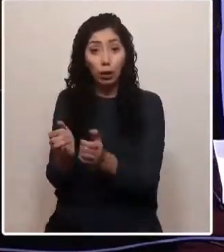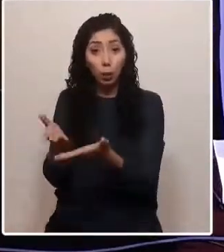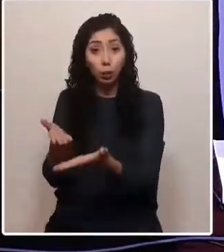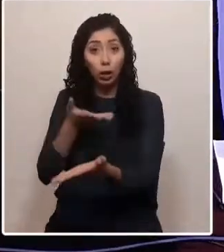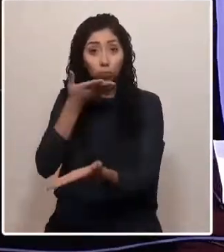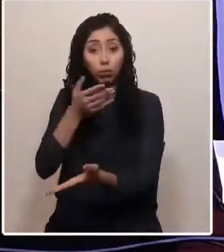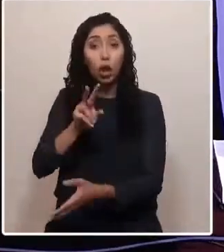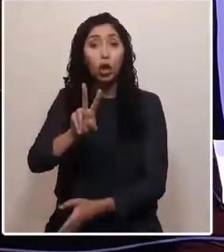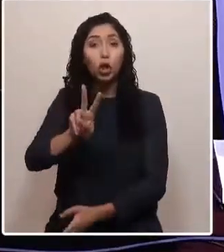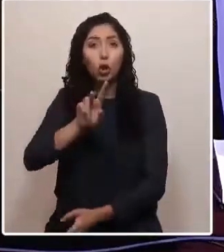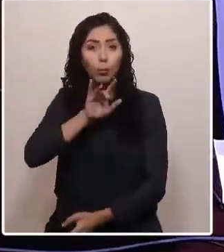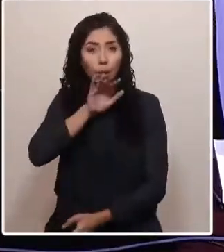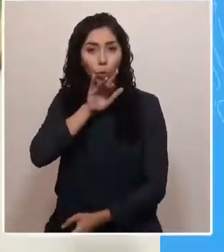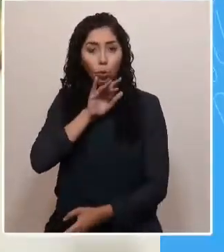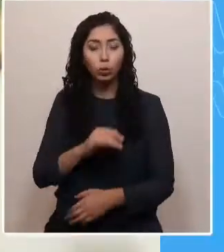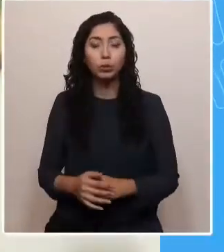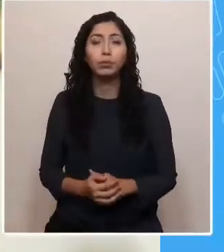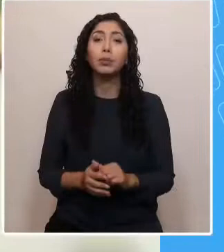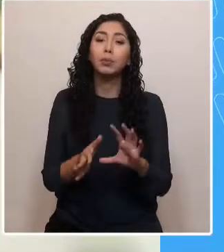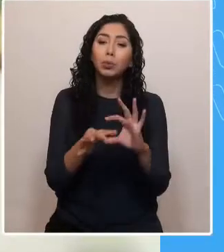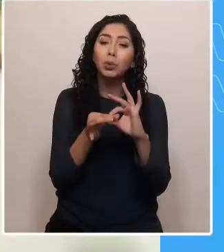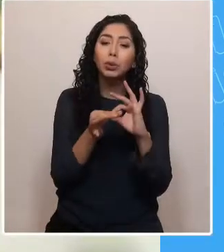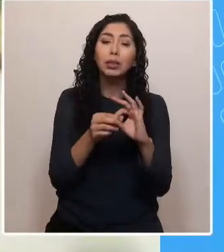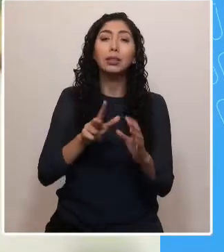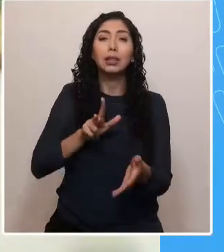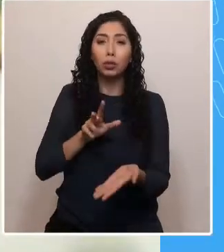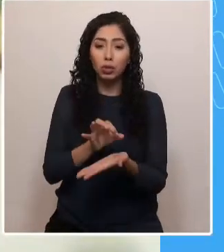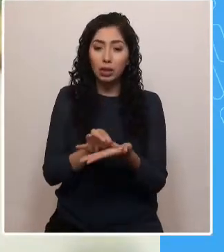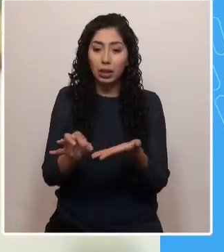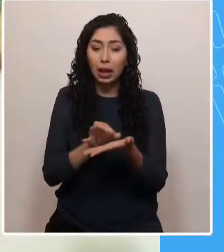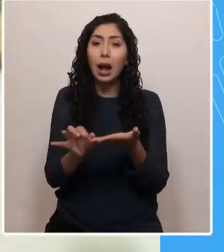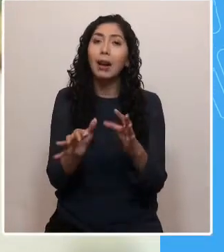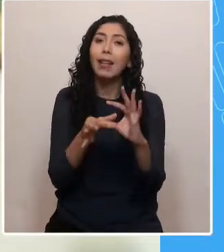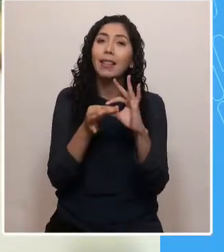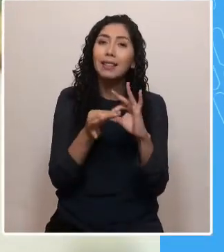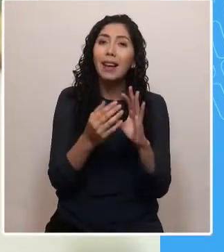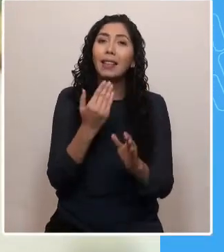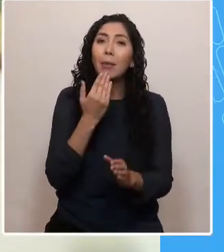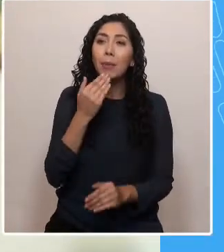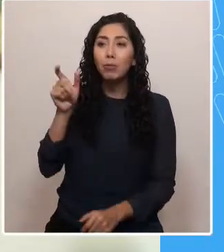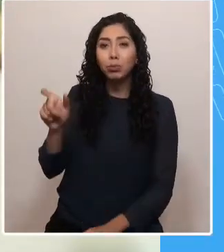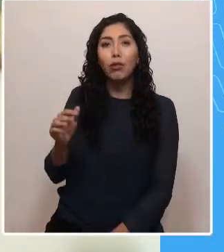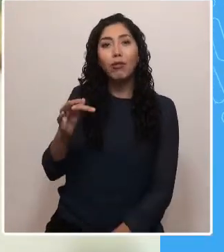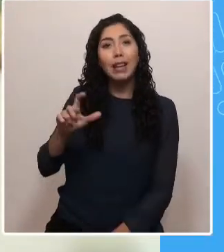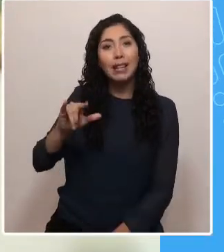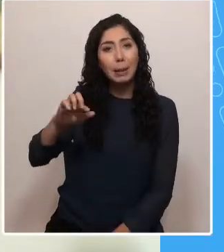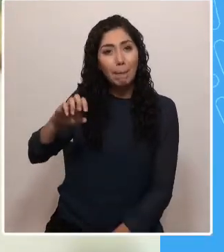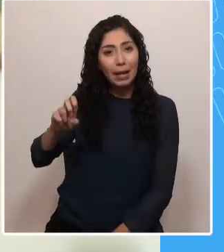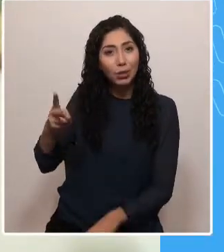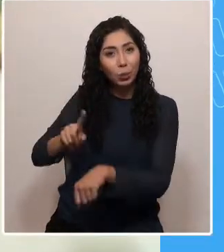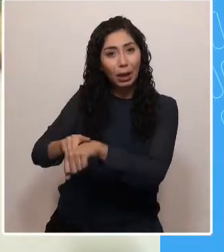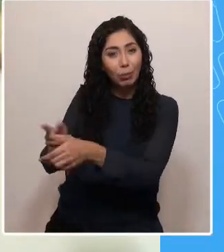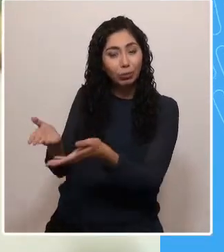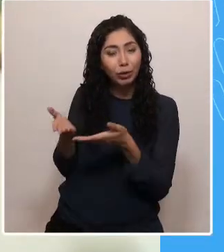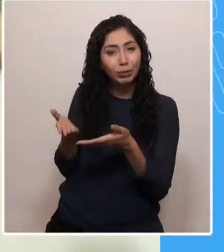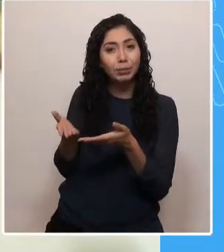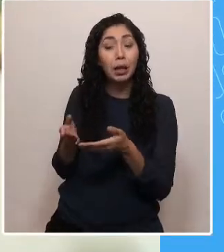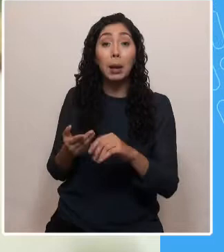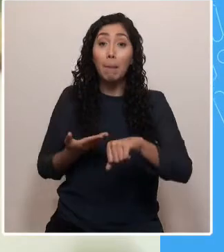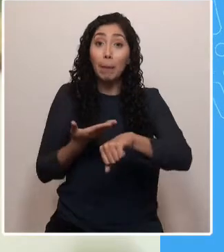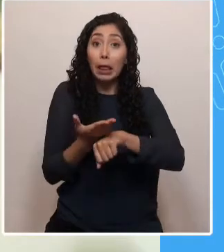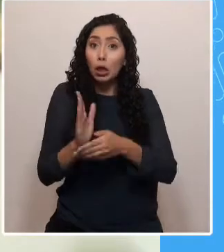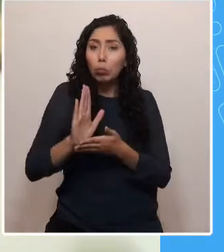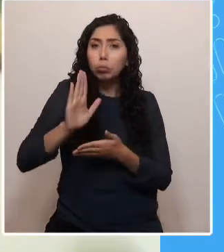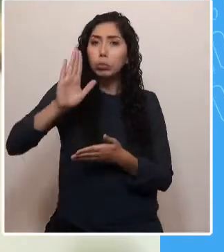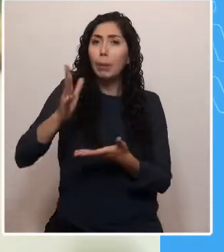minutos. Muchas gracias, señor secretario. Muy agradecida también del convencional Felipe Mena. He pedido la palabra para